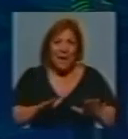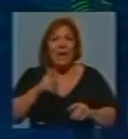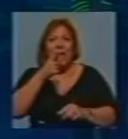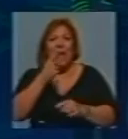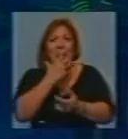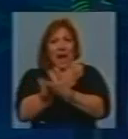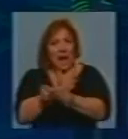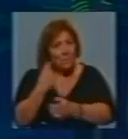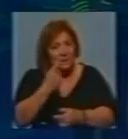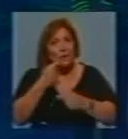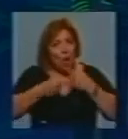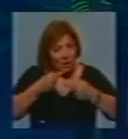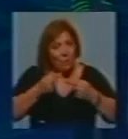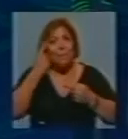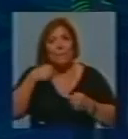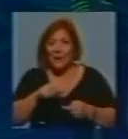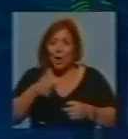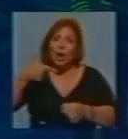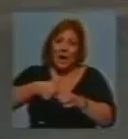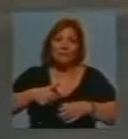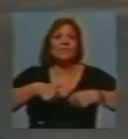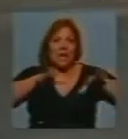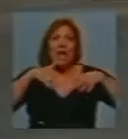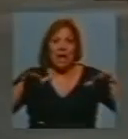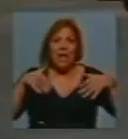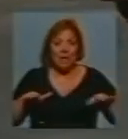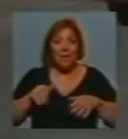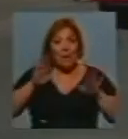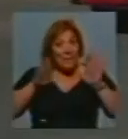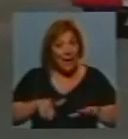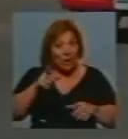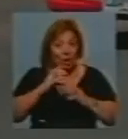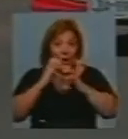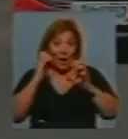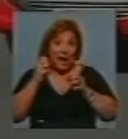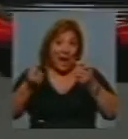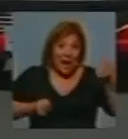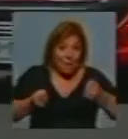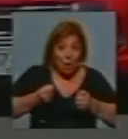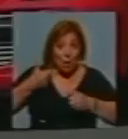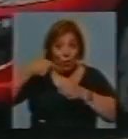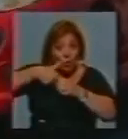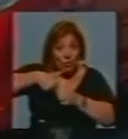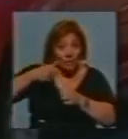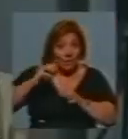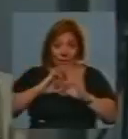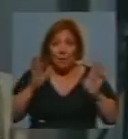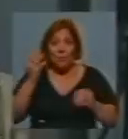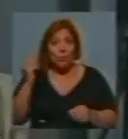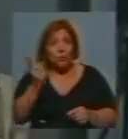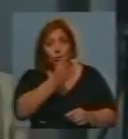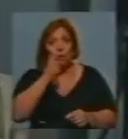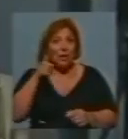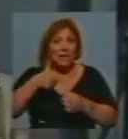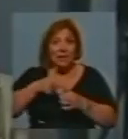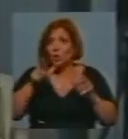ANCAP, pero sin afectar el suministro. El paro de los transportistas de combustible dejó a varias estaciones de la capital sin